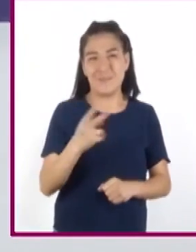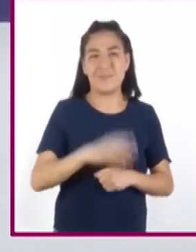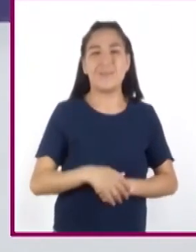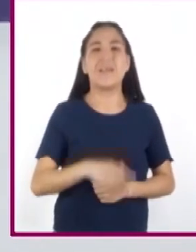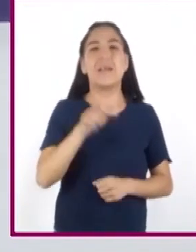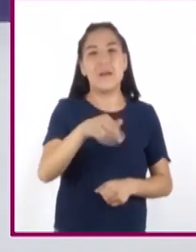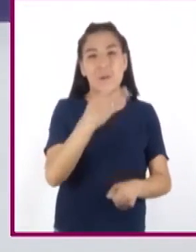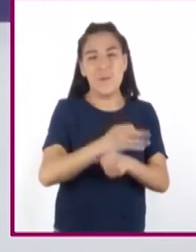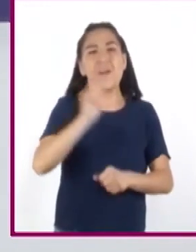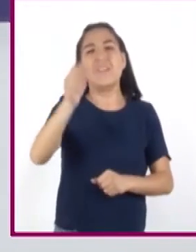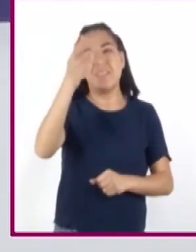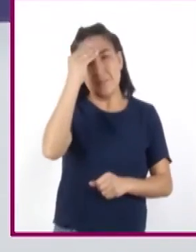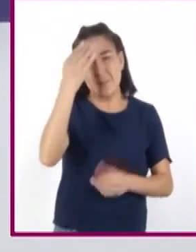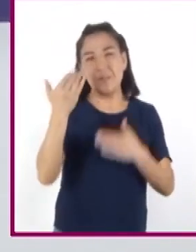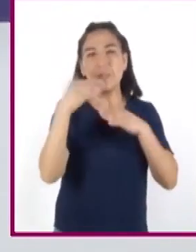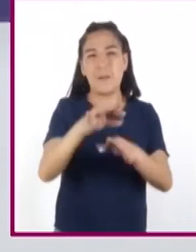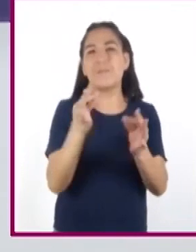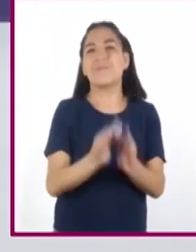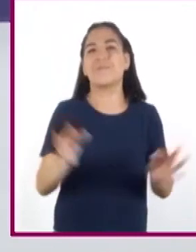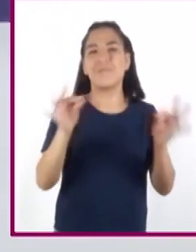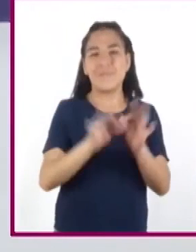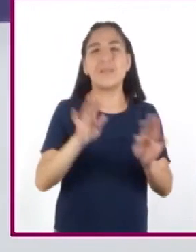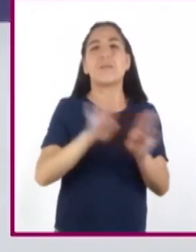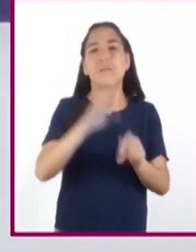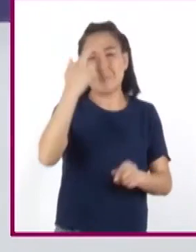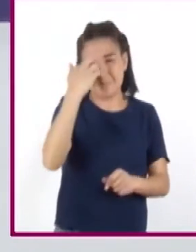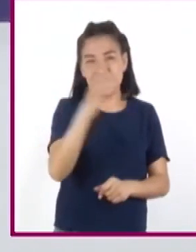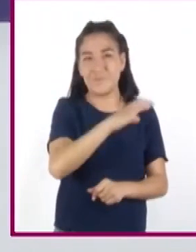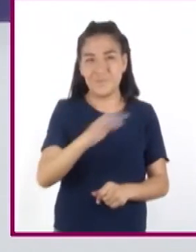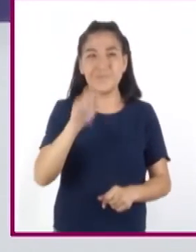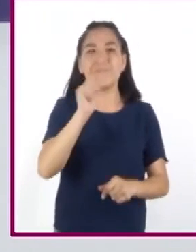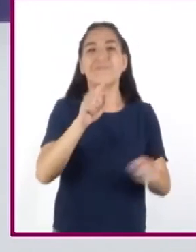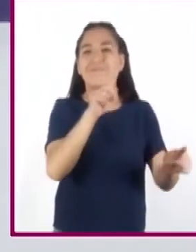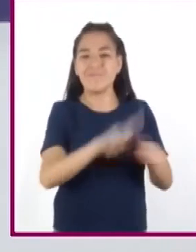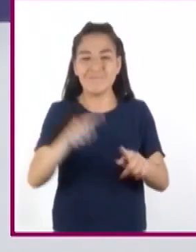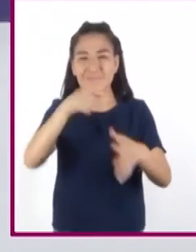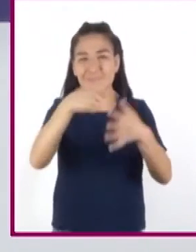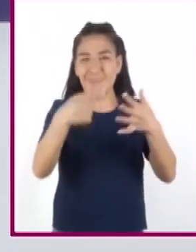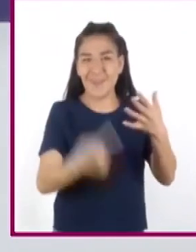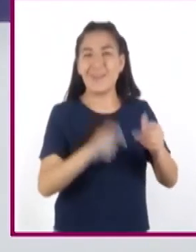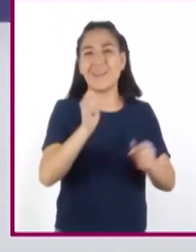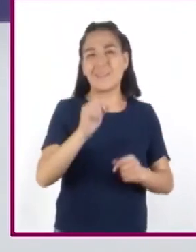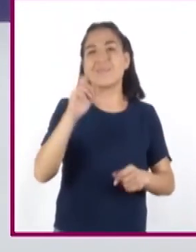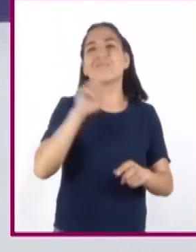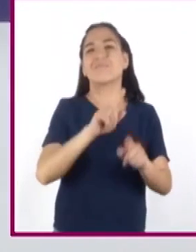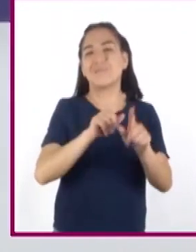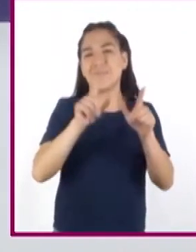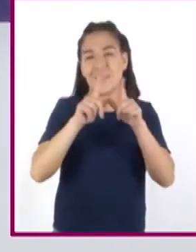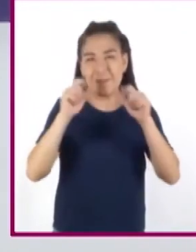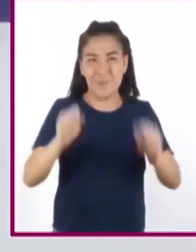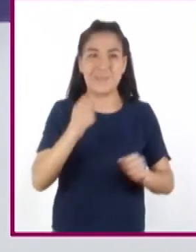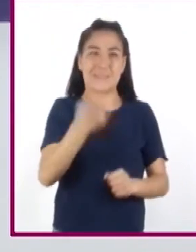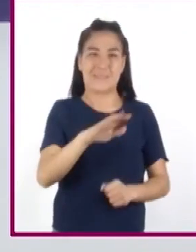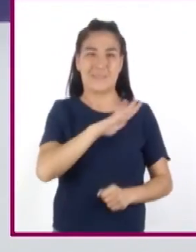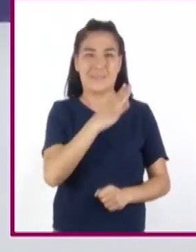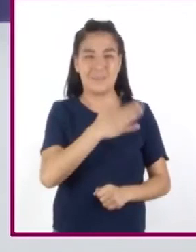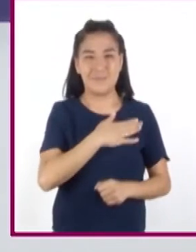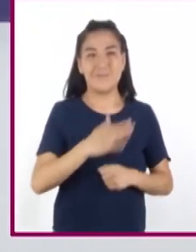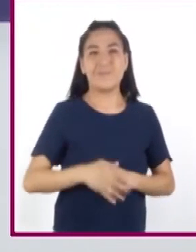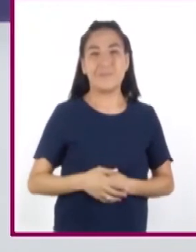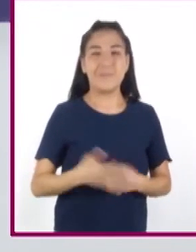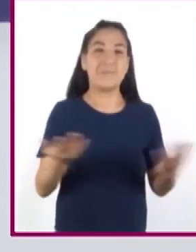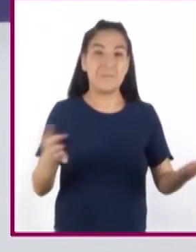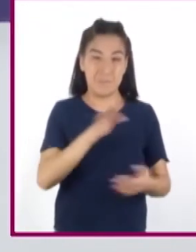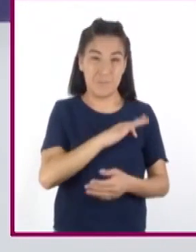la que hemos aprendido sobre la importancia de reconocer los factores culturales en la diversidad lingüística del español. Podemos